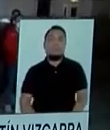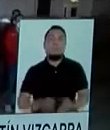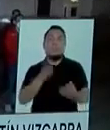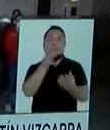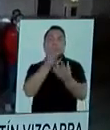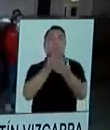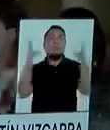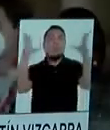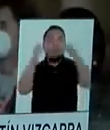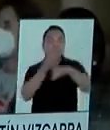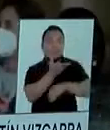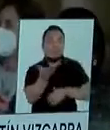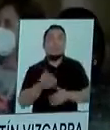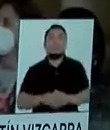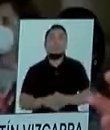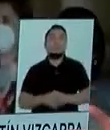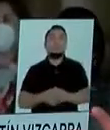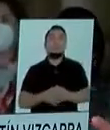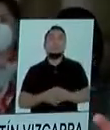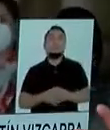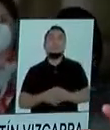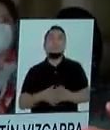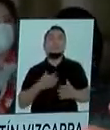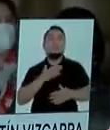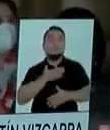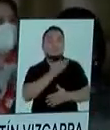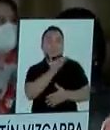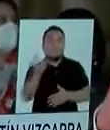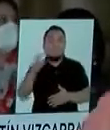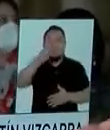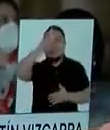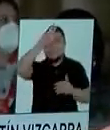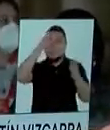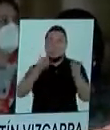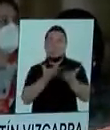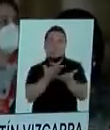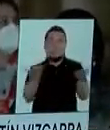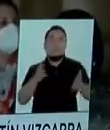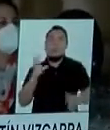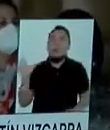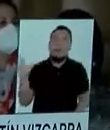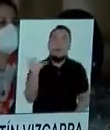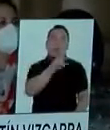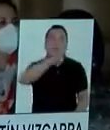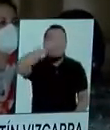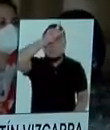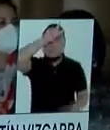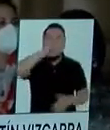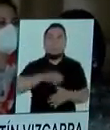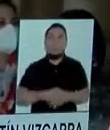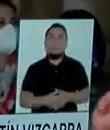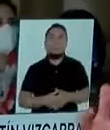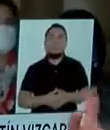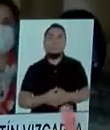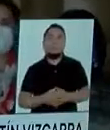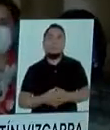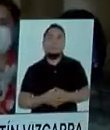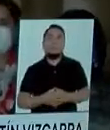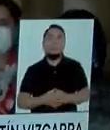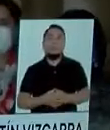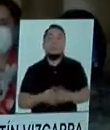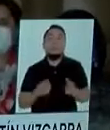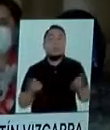alucinantemente grande, que muy pocos han tenido en la historia, estoy incluyendo a Fujimori y a Montesinos, presiona